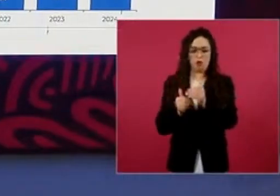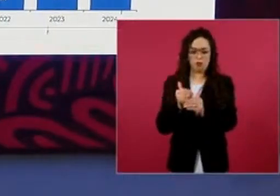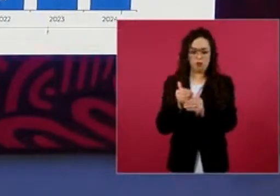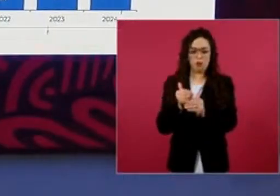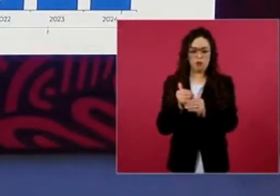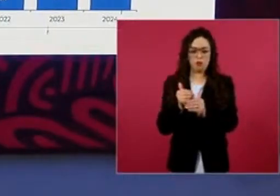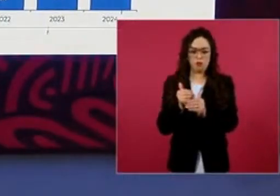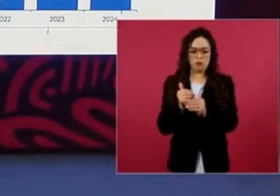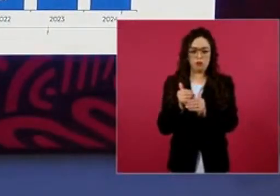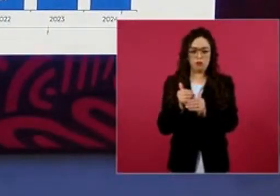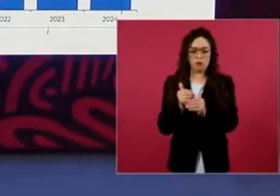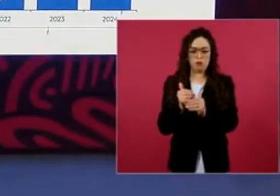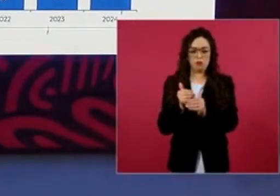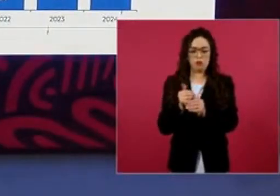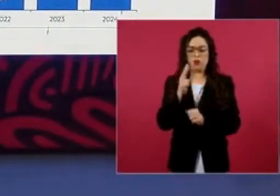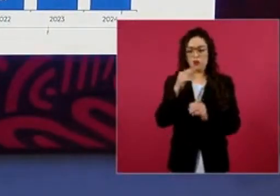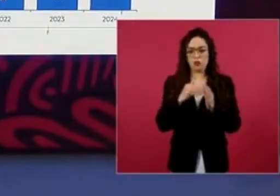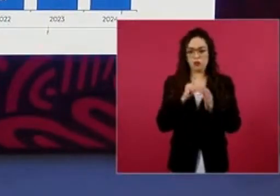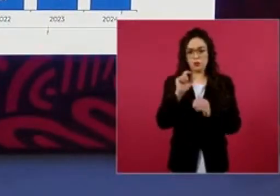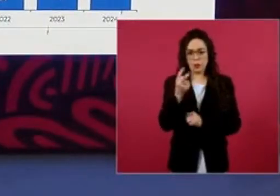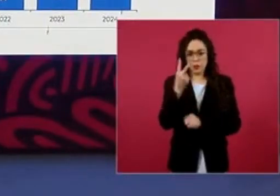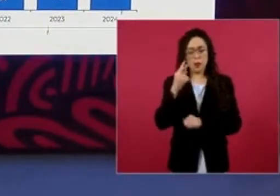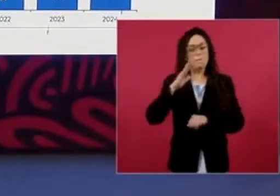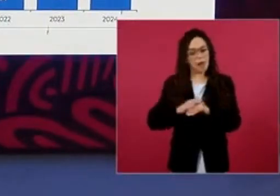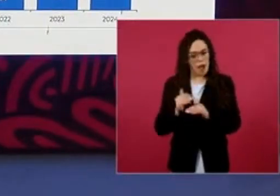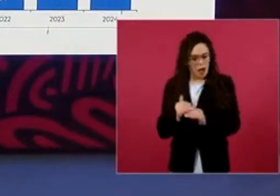Aquí ya mejor.